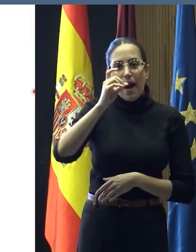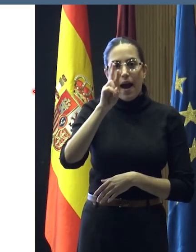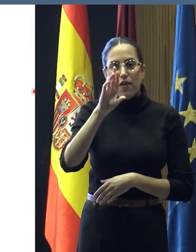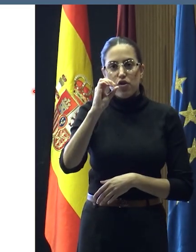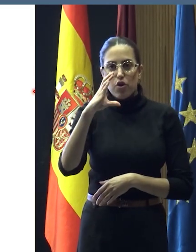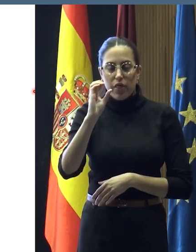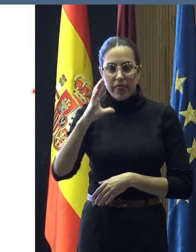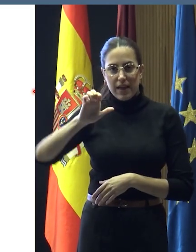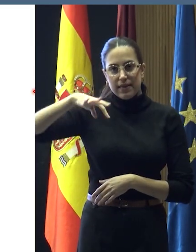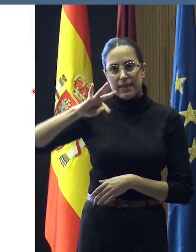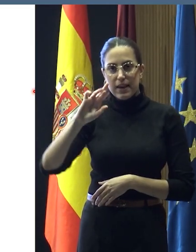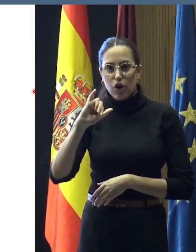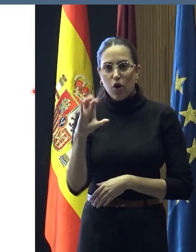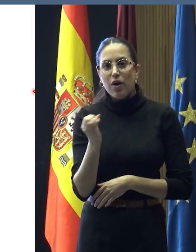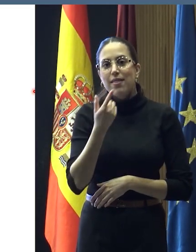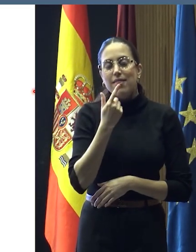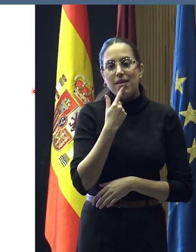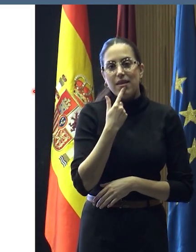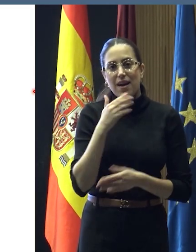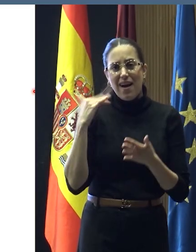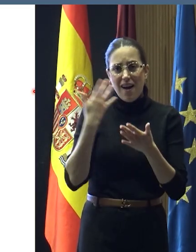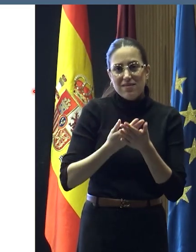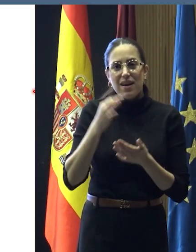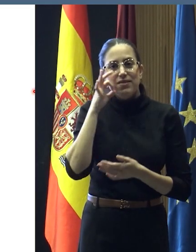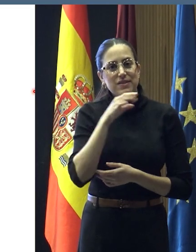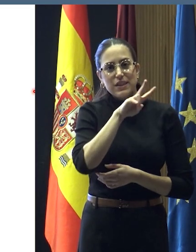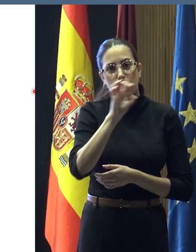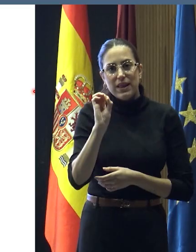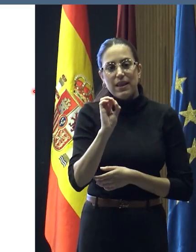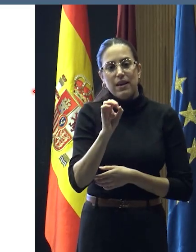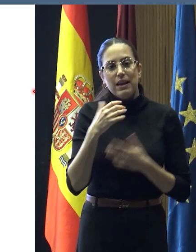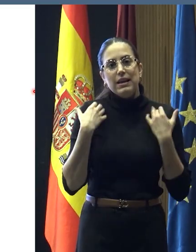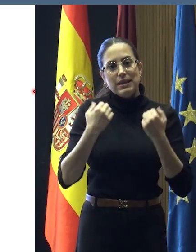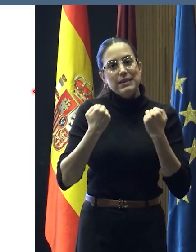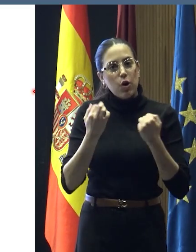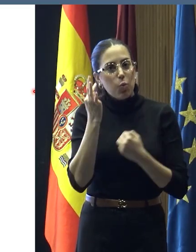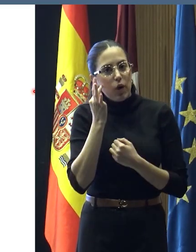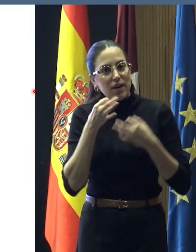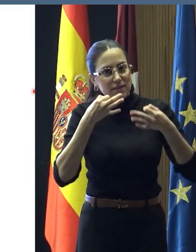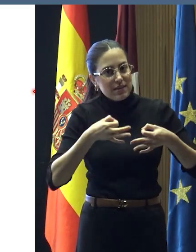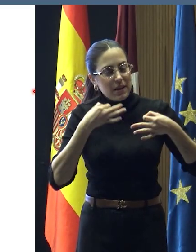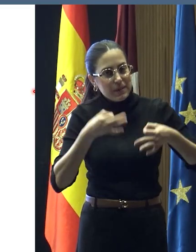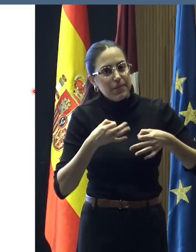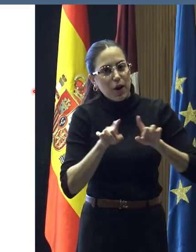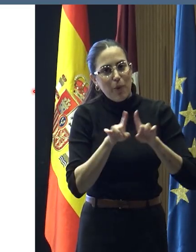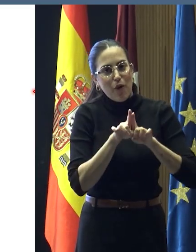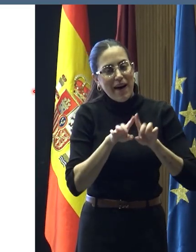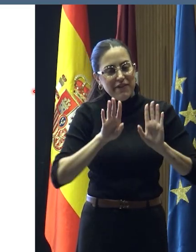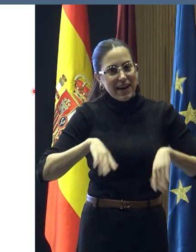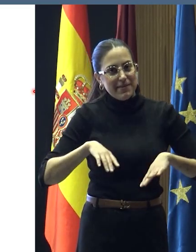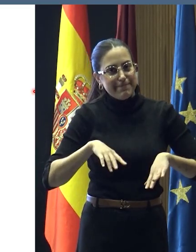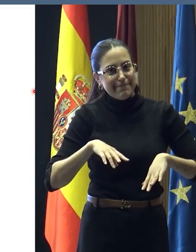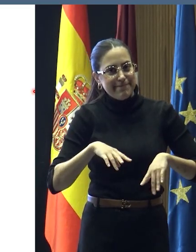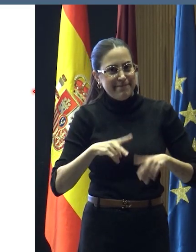La salud, hasta la última década del siglo XX, la salud de la mujer siempre ha estado evaluada y